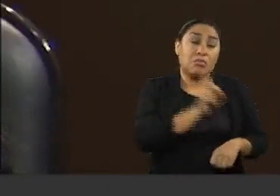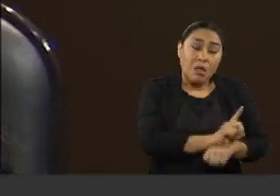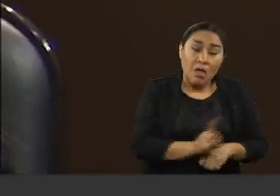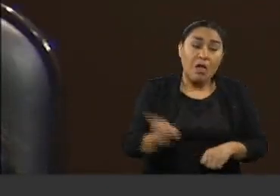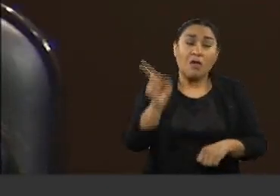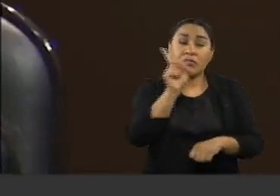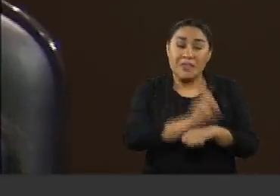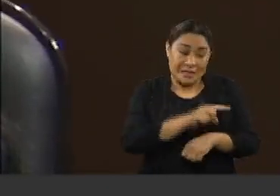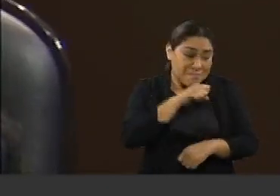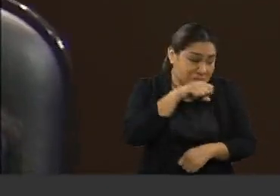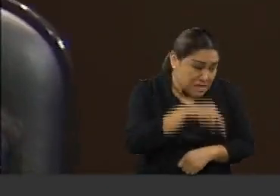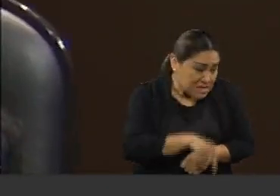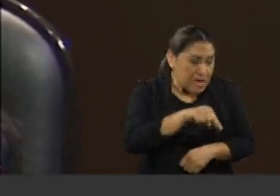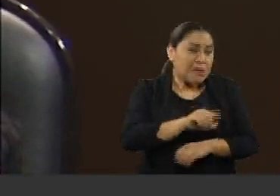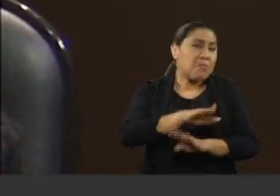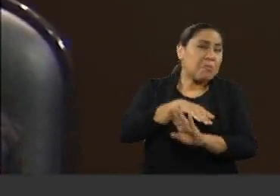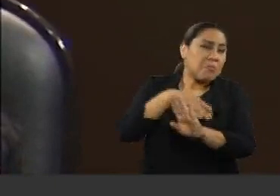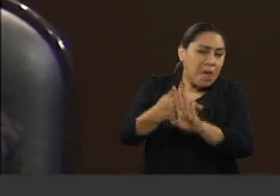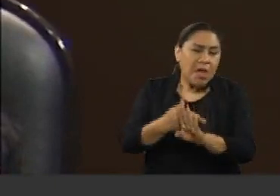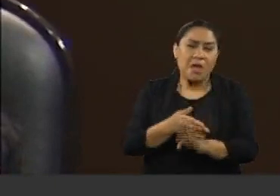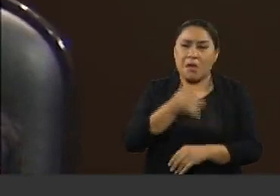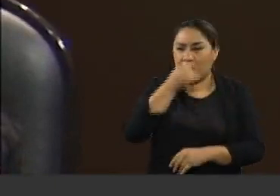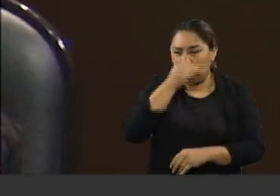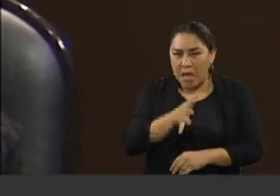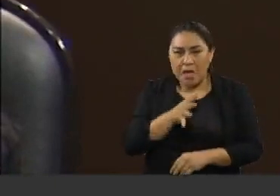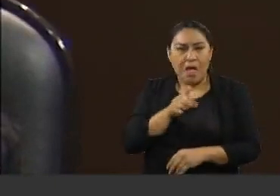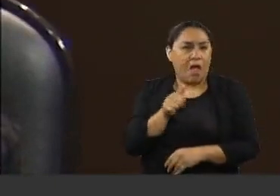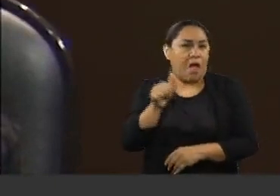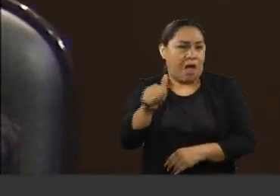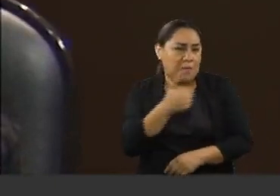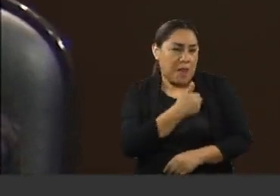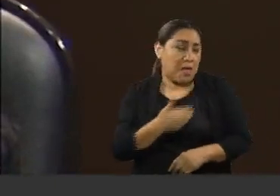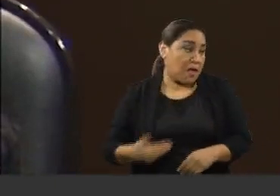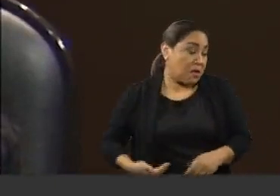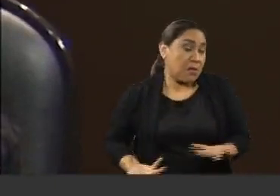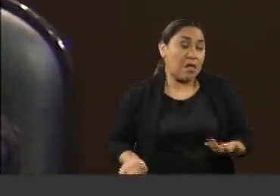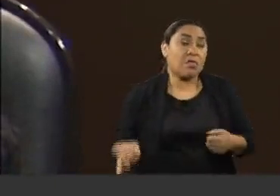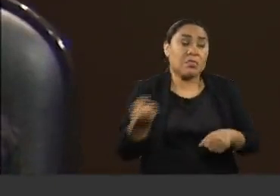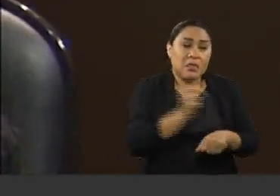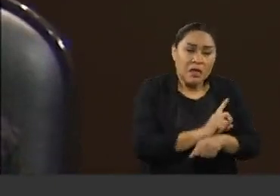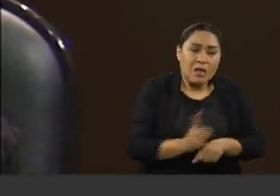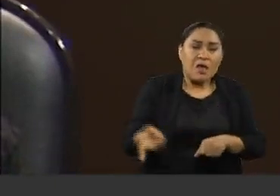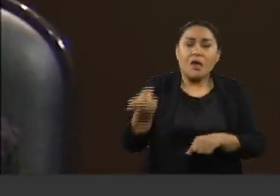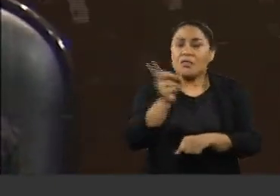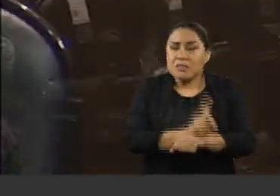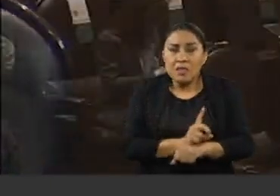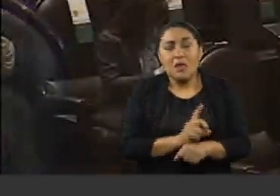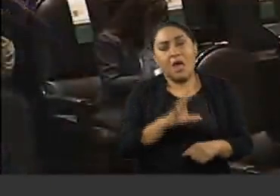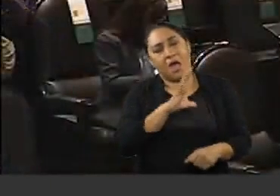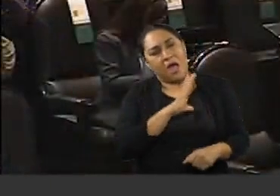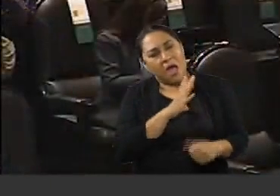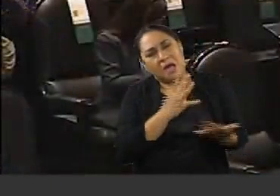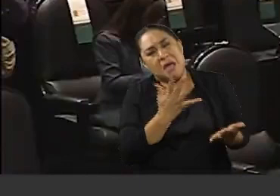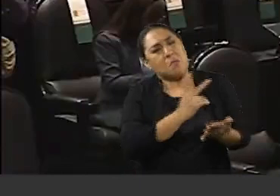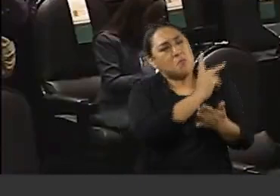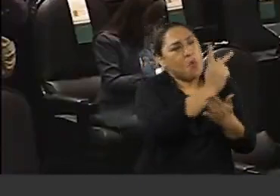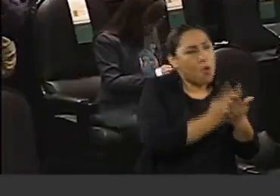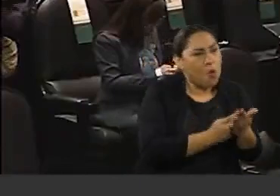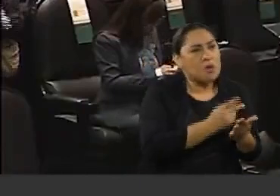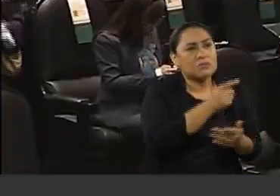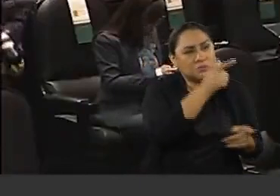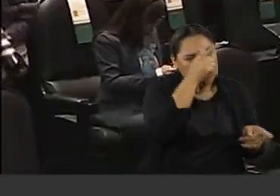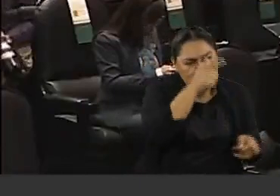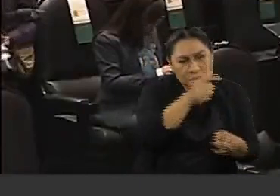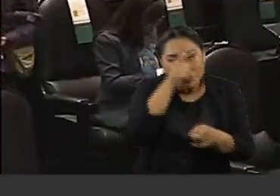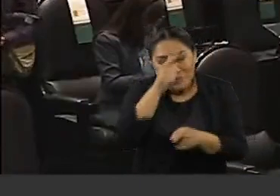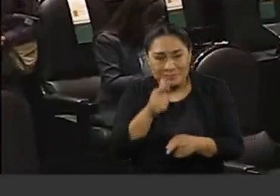insultan, difaman al presidente. Todos los días tienen programas donde la mayoría